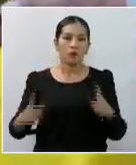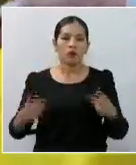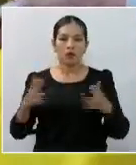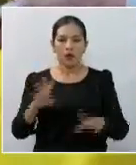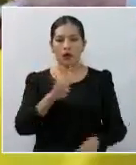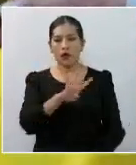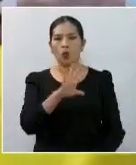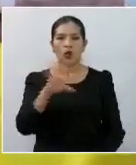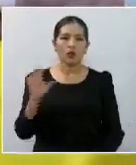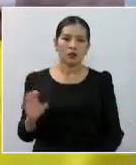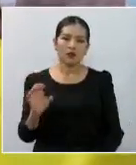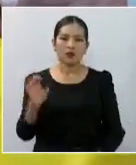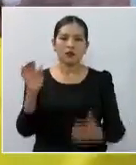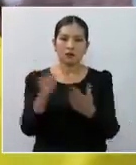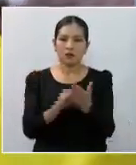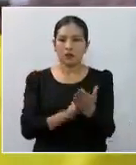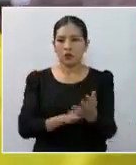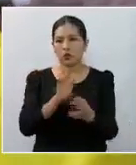los 400 millones